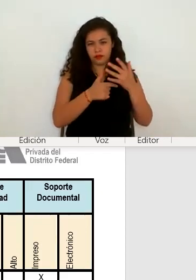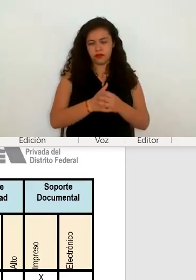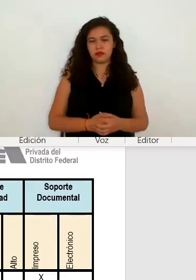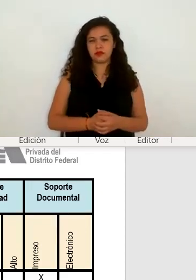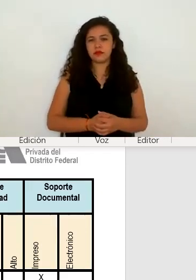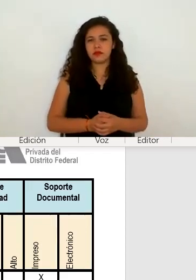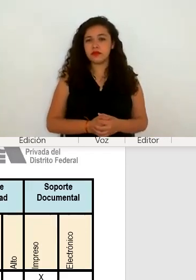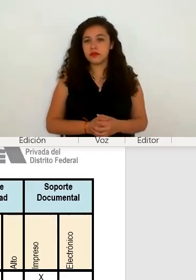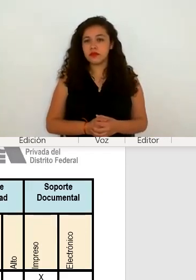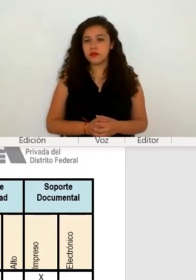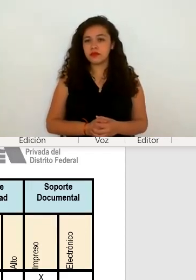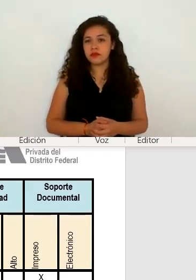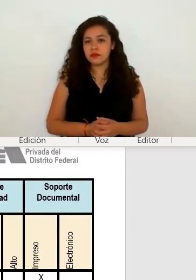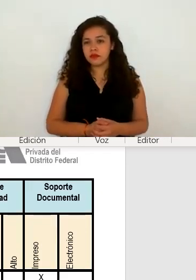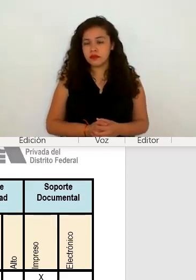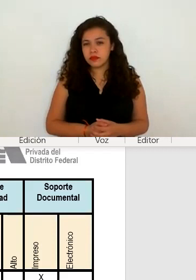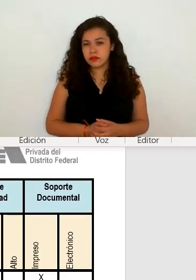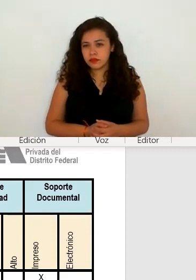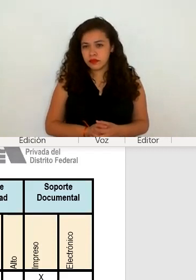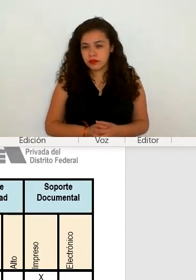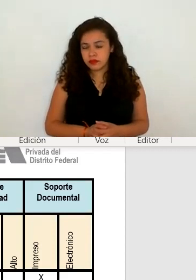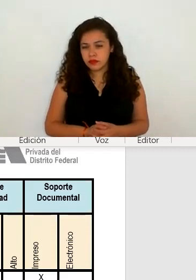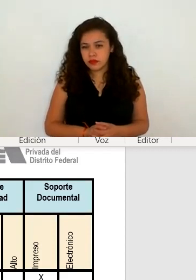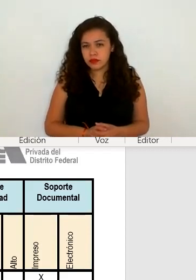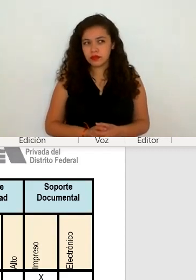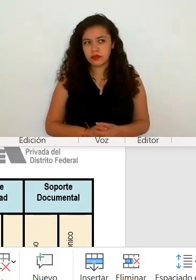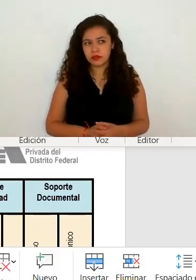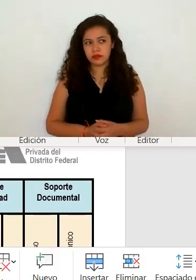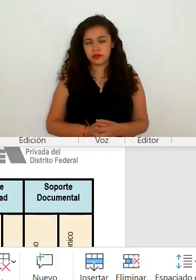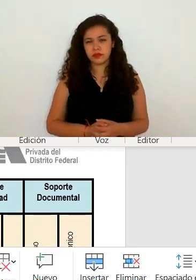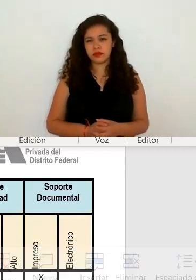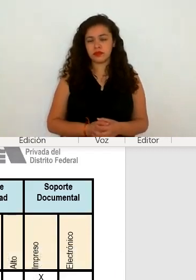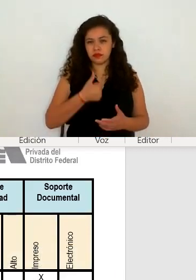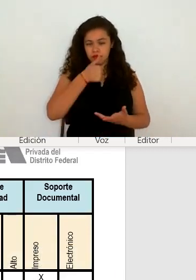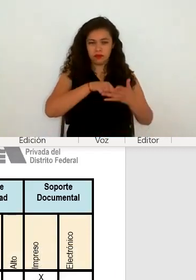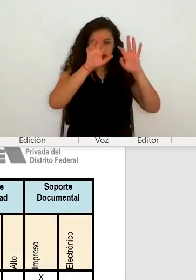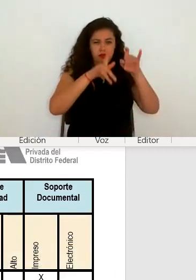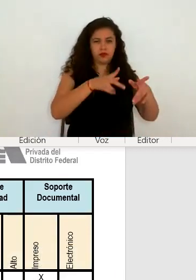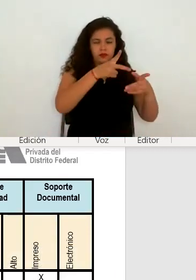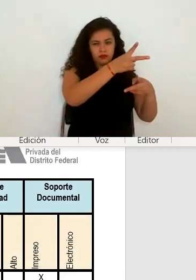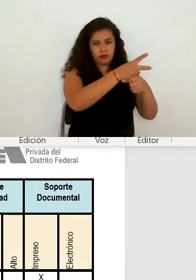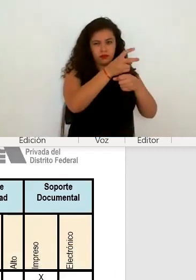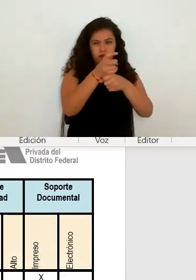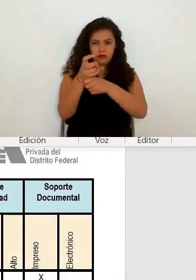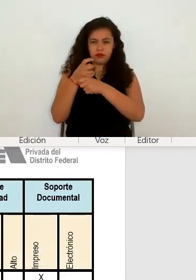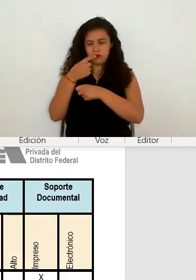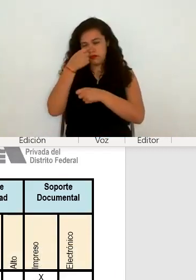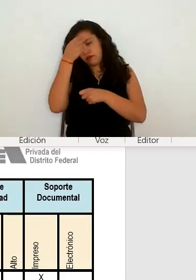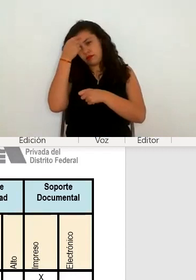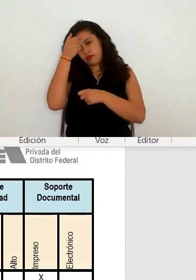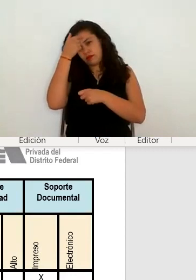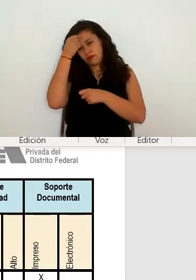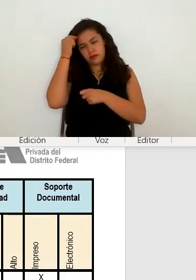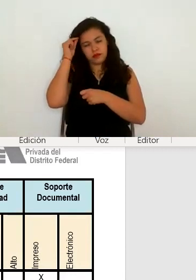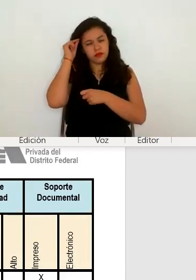esta carpeta puede ser que sean los oficios de invitación para reunirse este